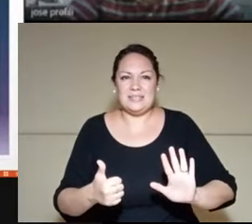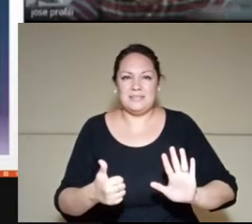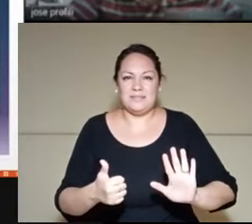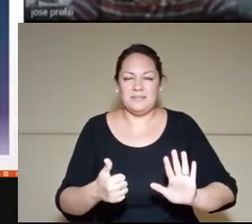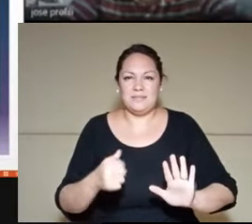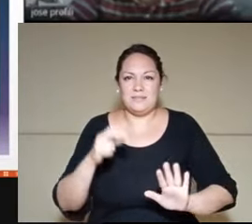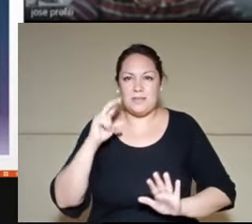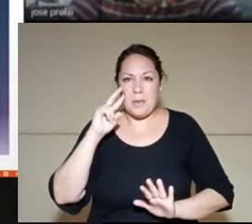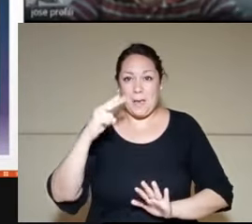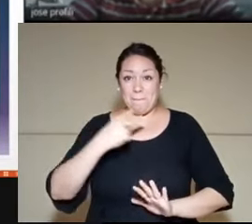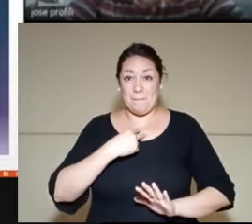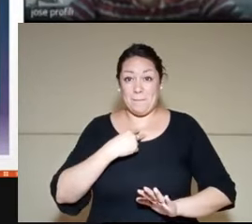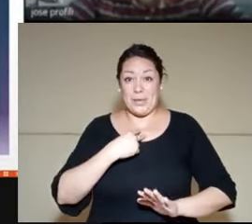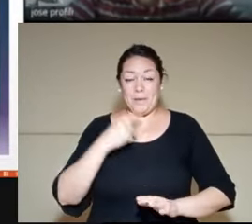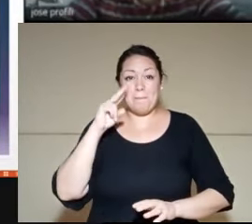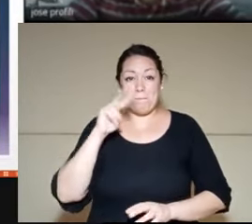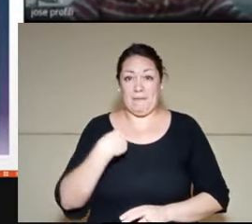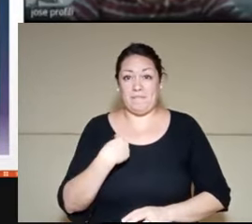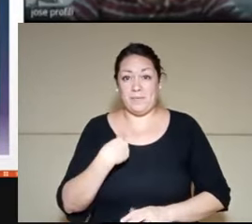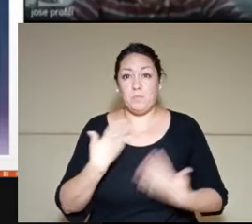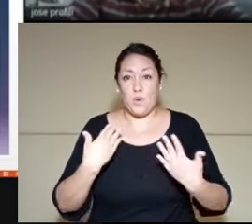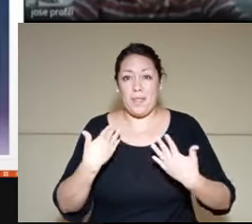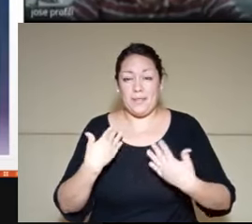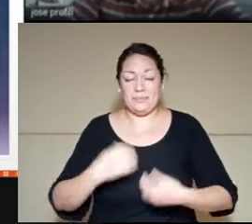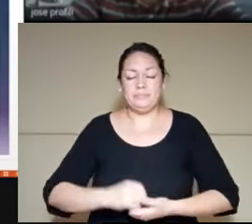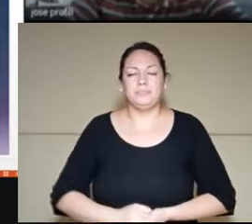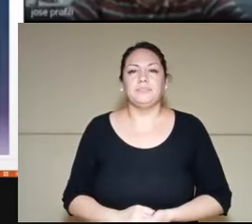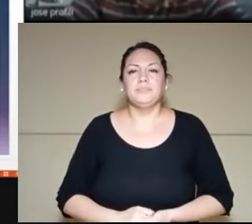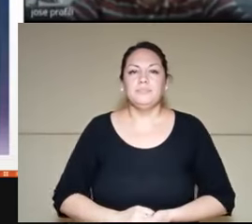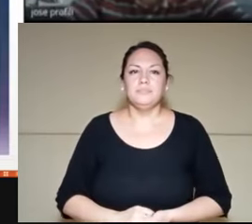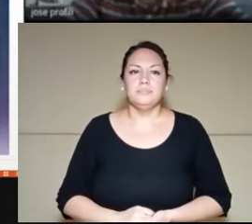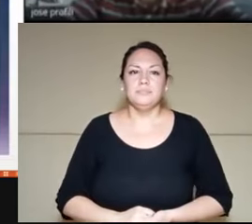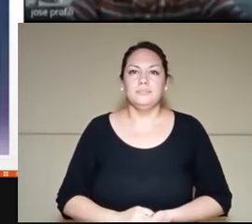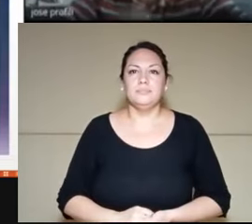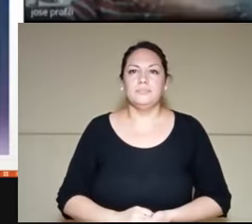Si ustedes me ven a mí, ¿me están viendo?